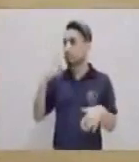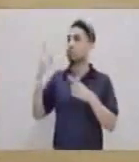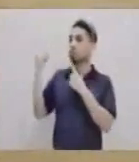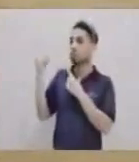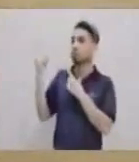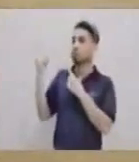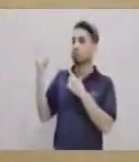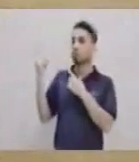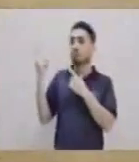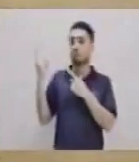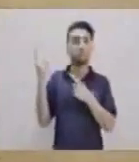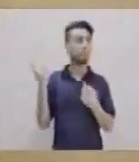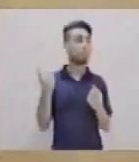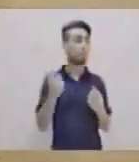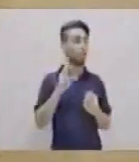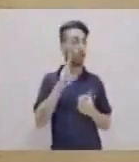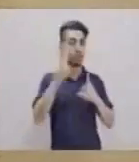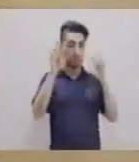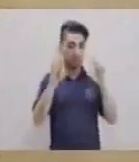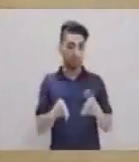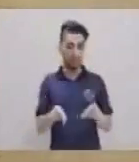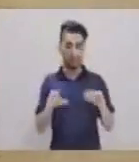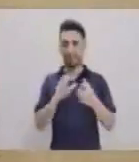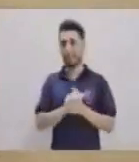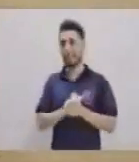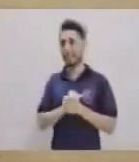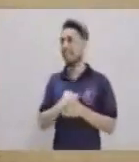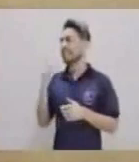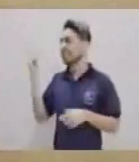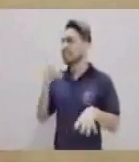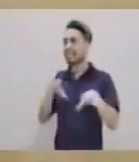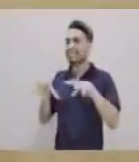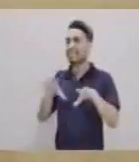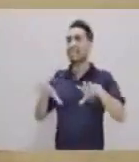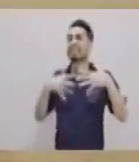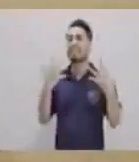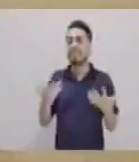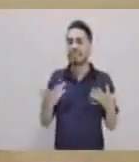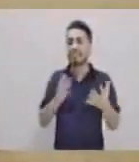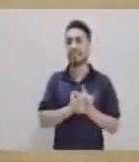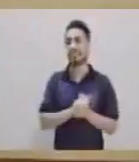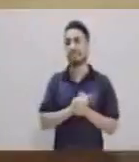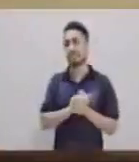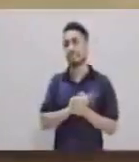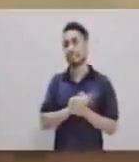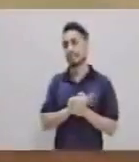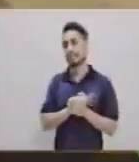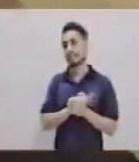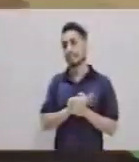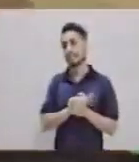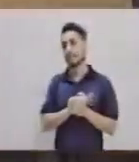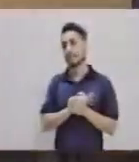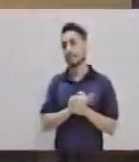necesitamos estar dos personas. La actividad es la siguiente.